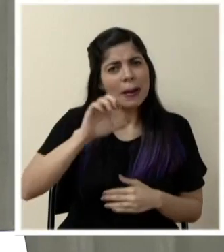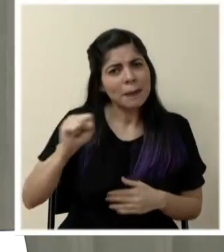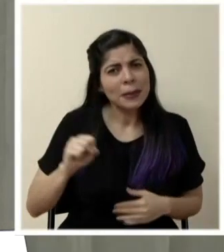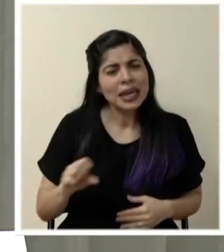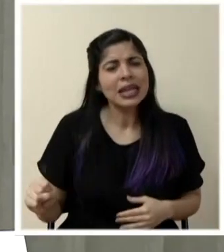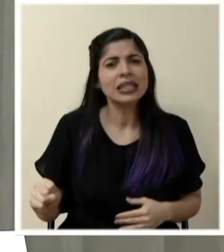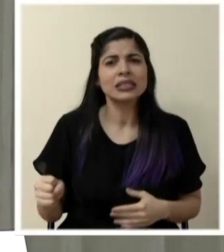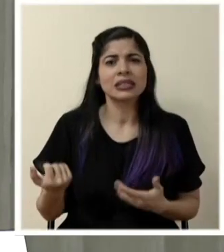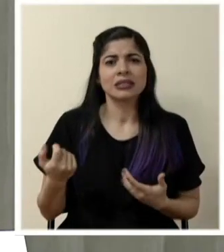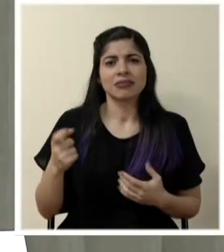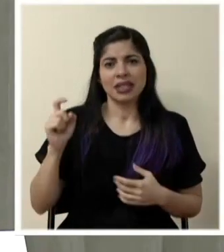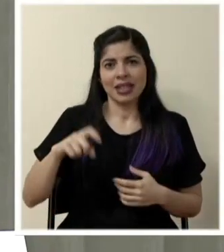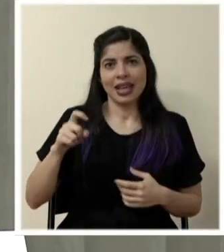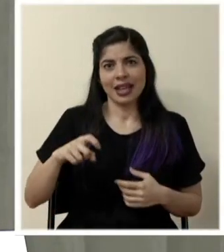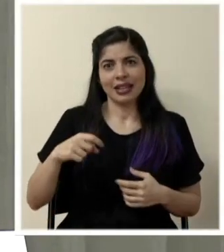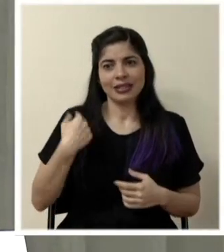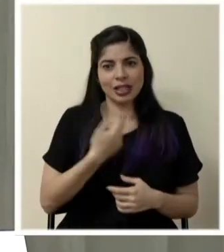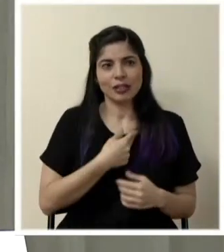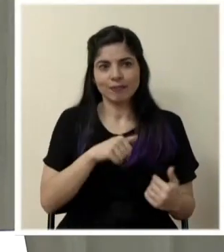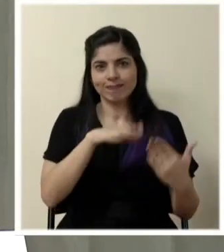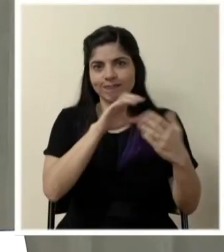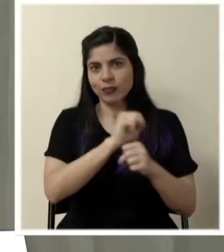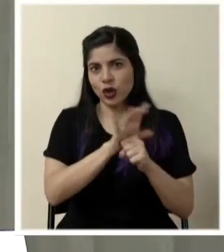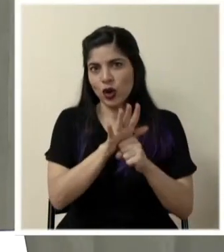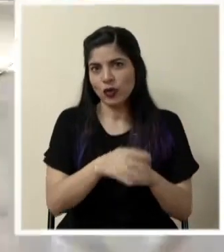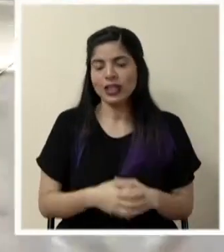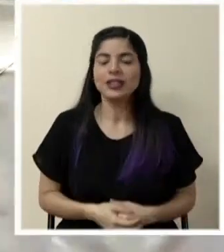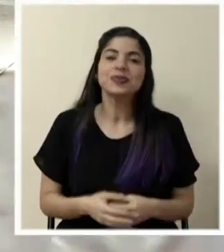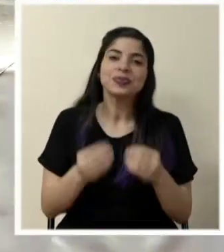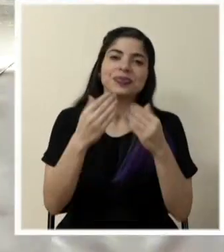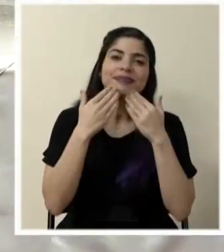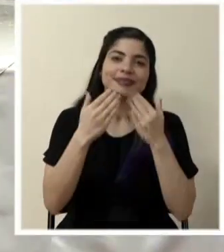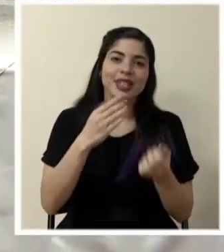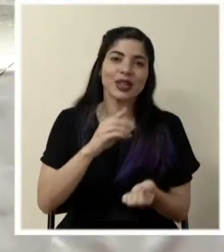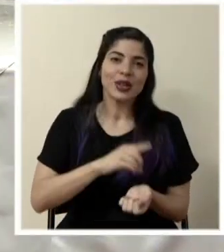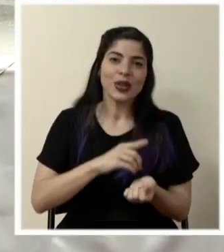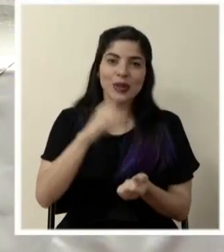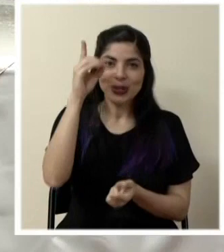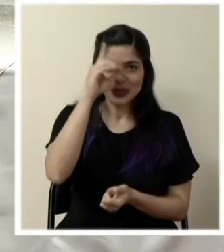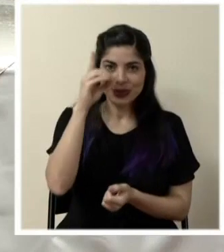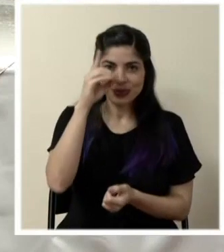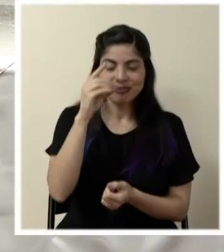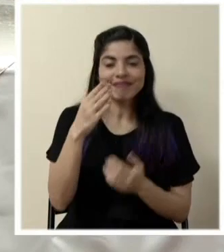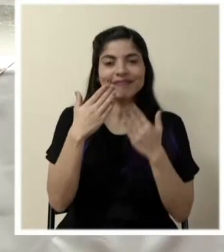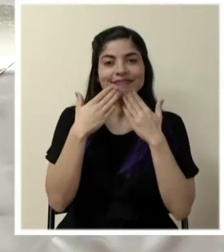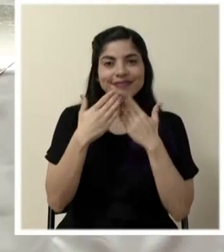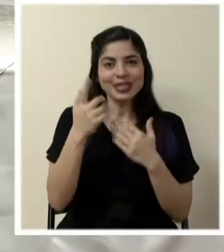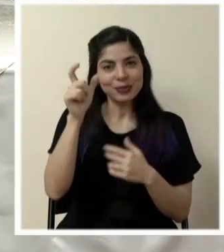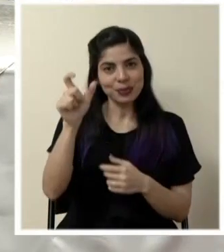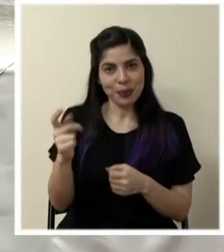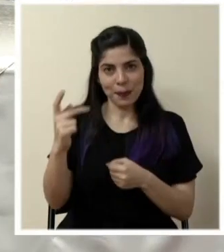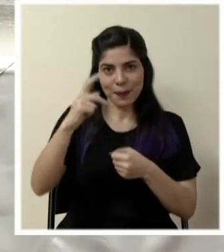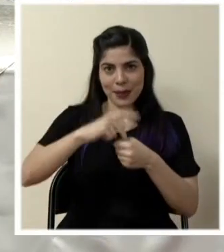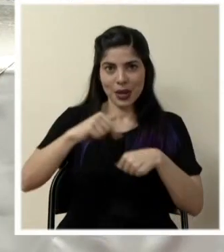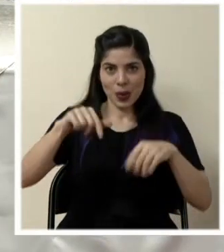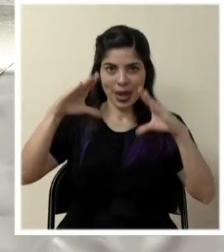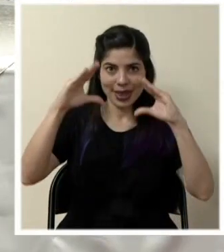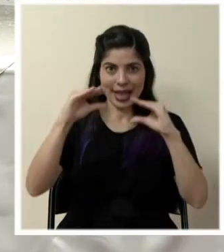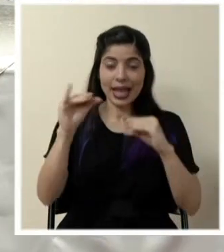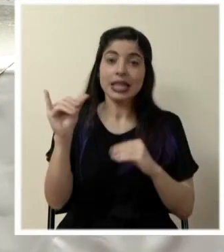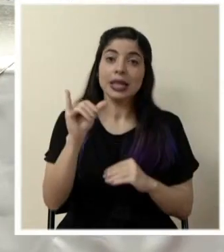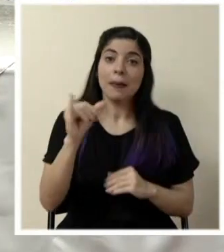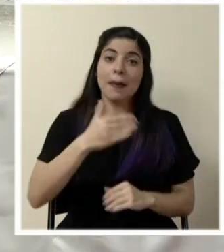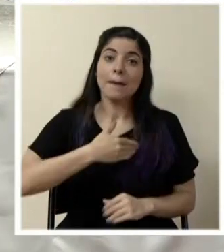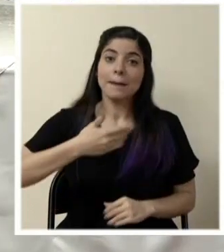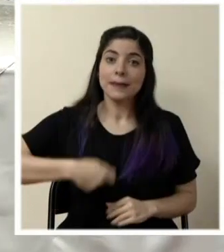que seguir lidiando con el COVID-19. Muchas gracias, doctor Salas. Agradecemos su participación en esta tarde. También